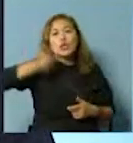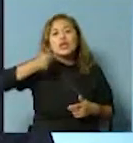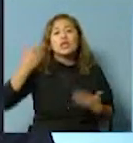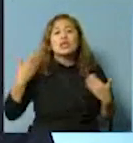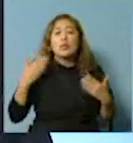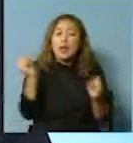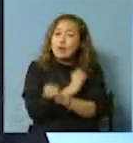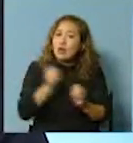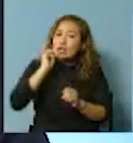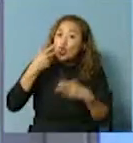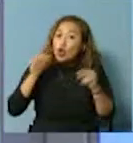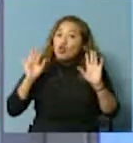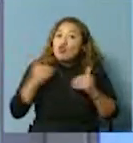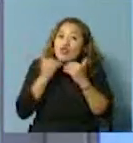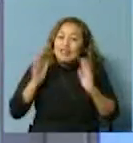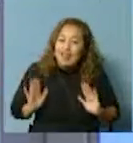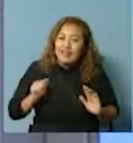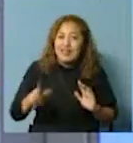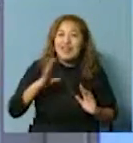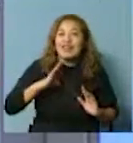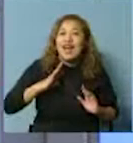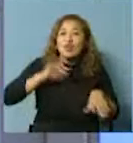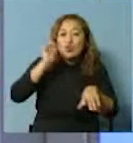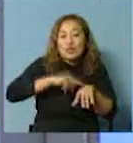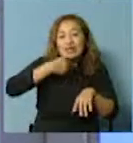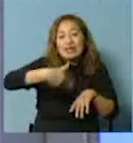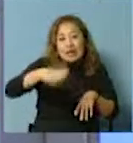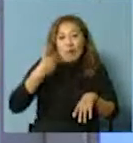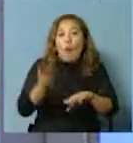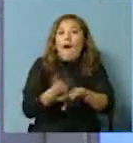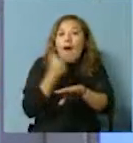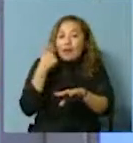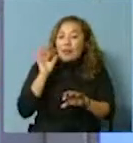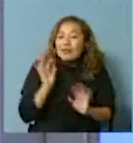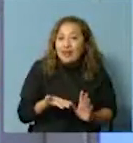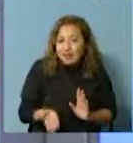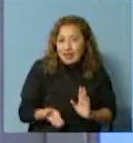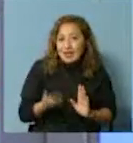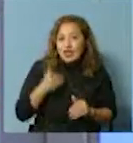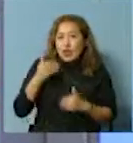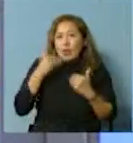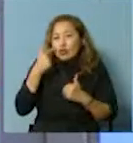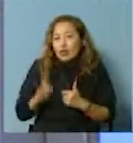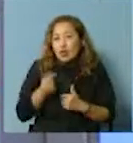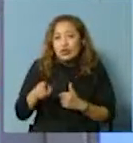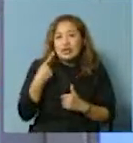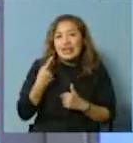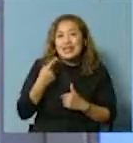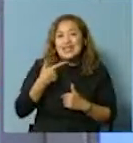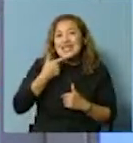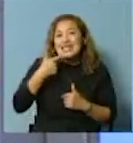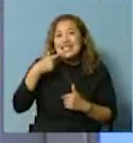ahora si apruebo no exactamente tiene un tiempo perentorio de la justicia para ver qué es lo que hace porque también acá lo vamos a encontrar a 6 han